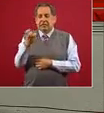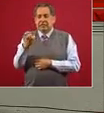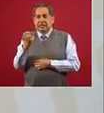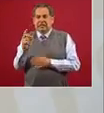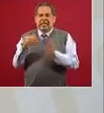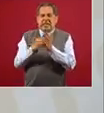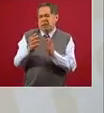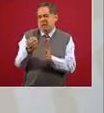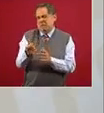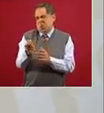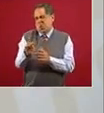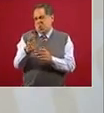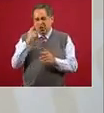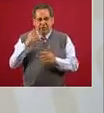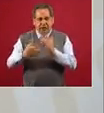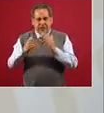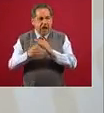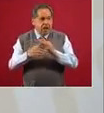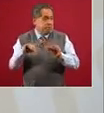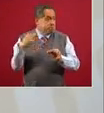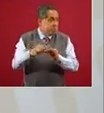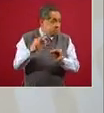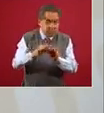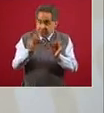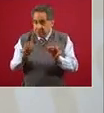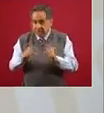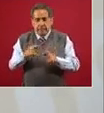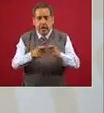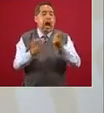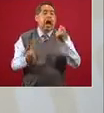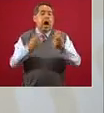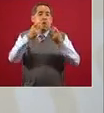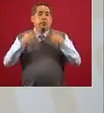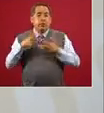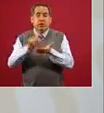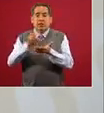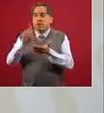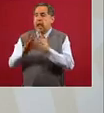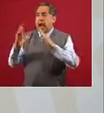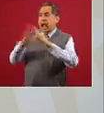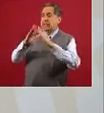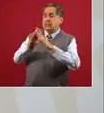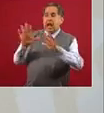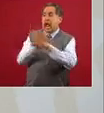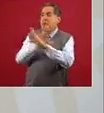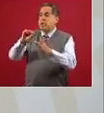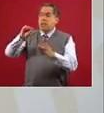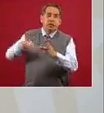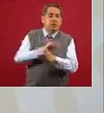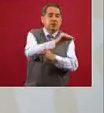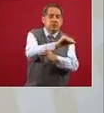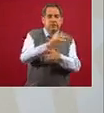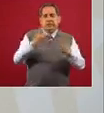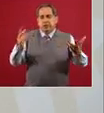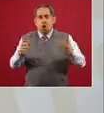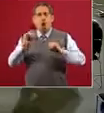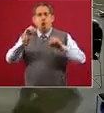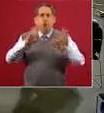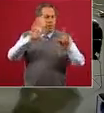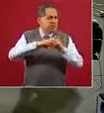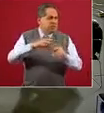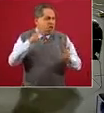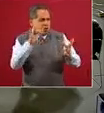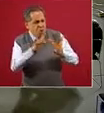nos falta muy poco, algunas personas que se han cambiado de domicilio, o algunas personas que cuando realizamos la